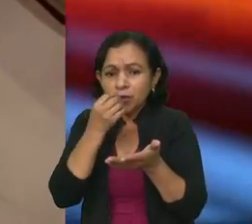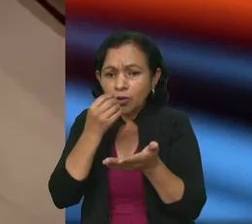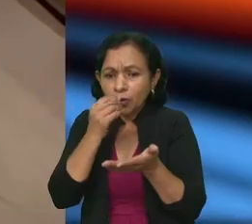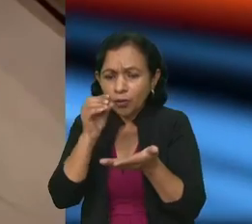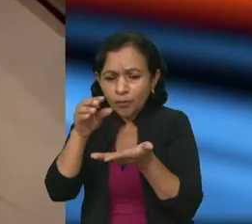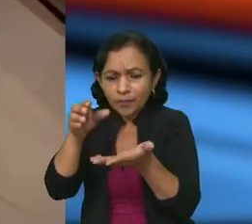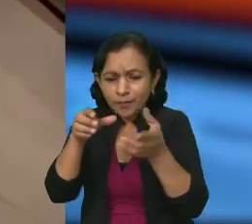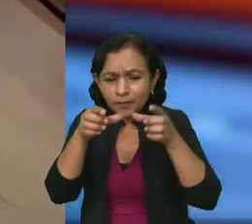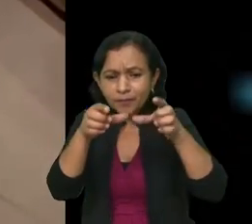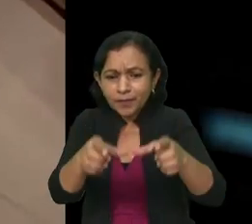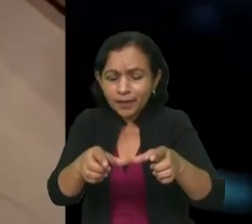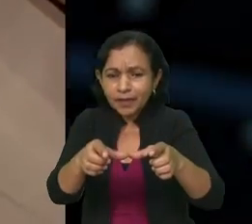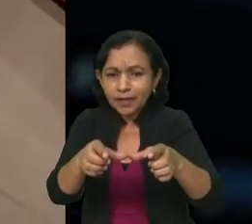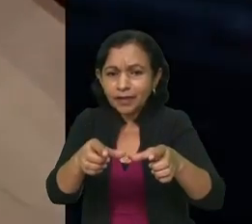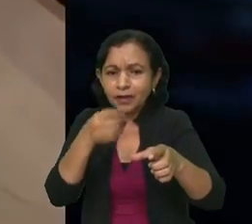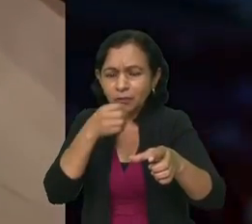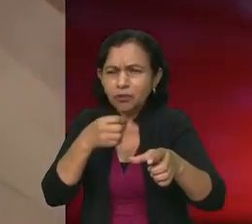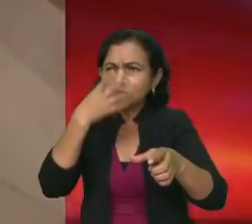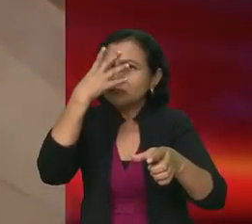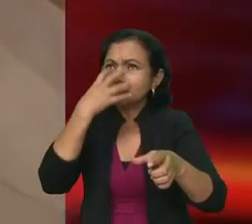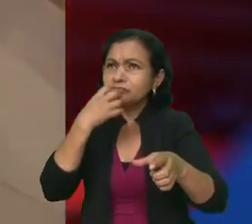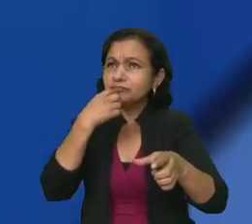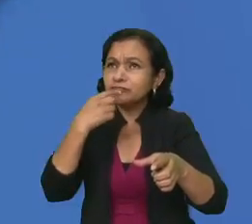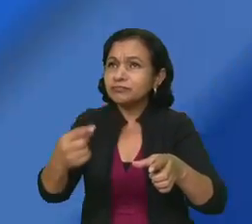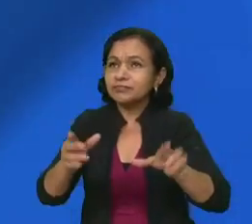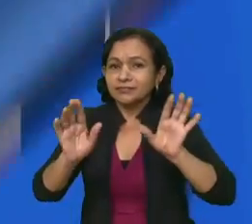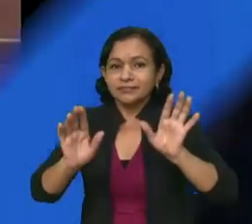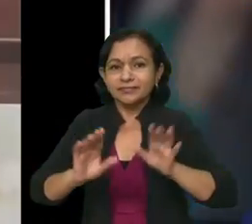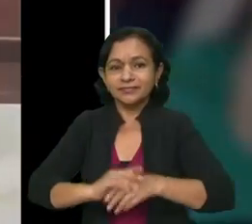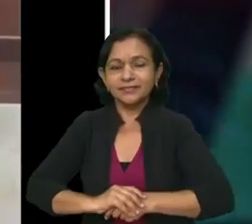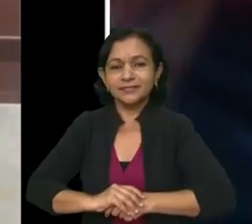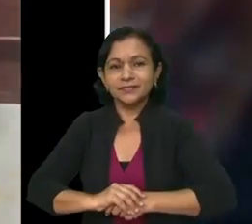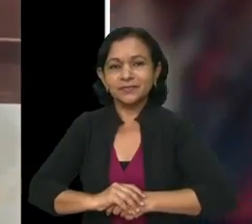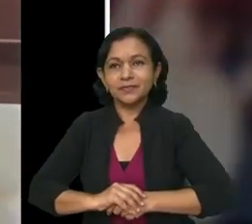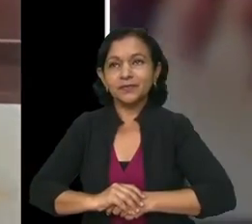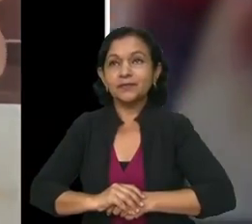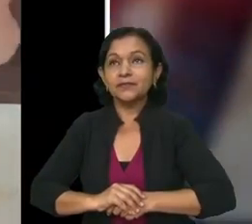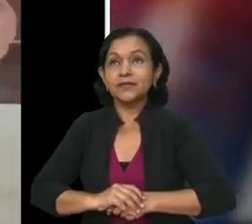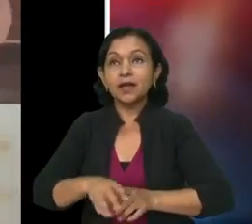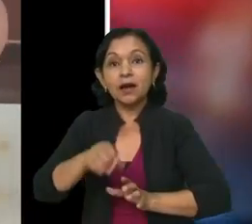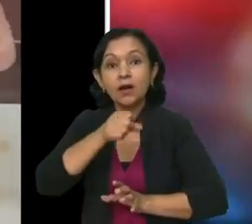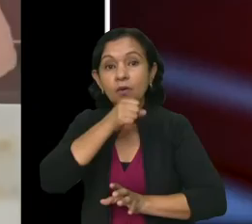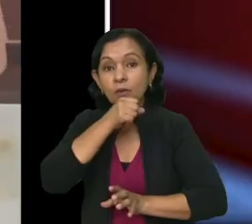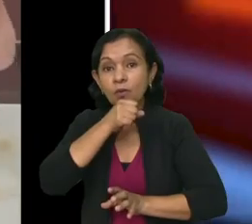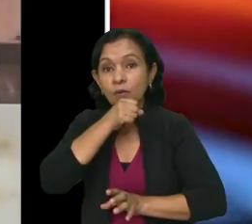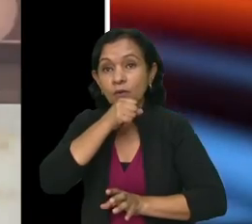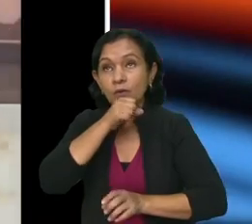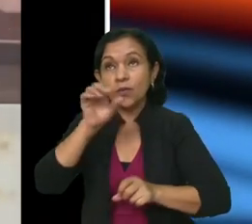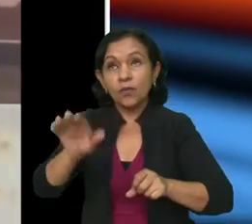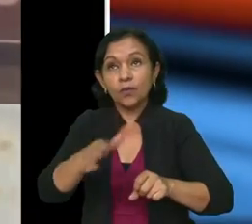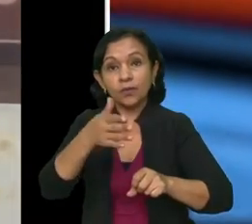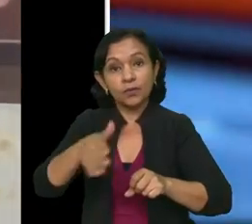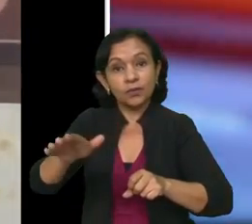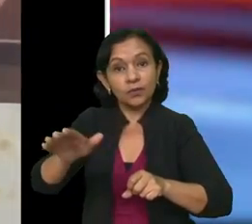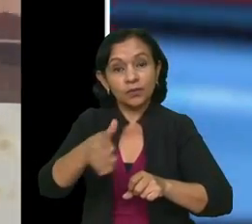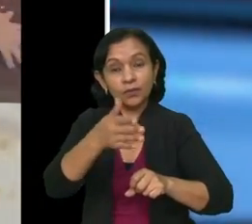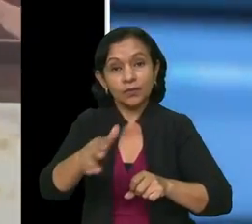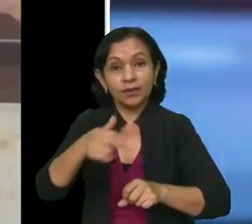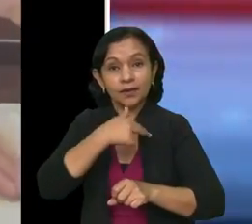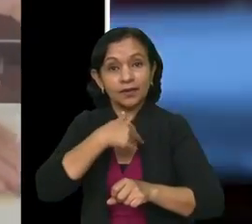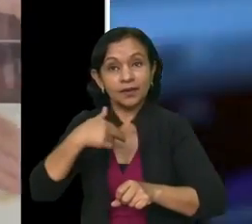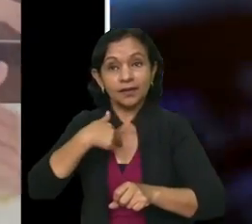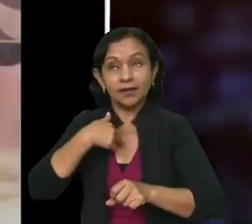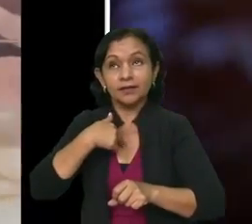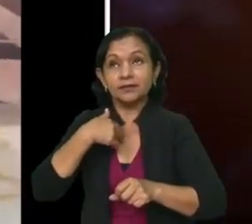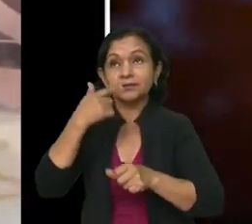le da su dueña a la hora de servirle croquetas. Esta abuela y su nieto cocinando juntos protagonizan un